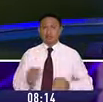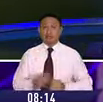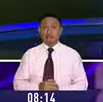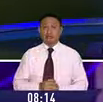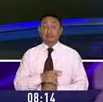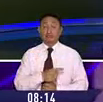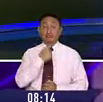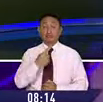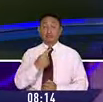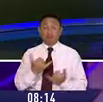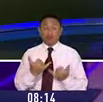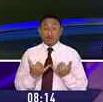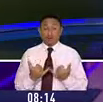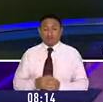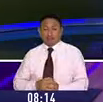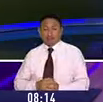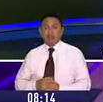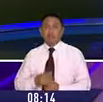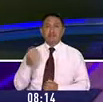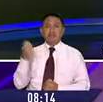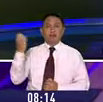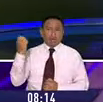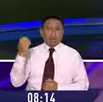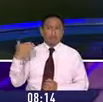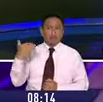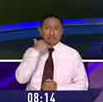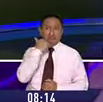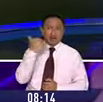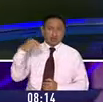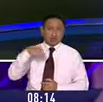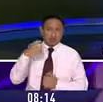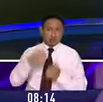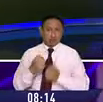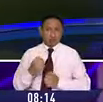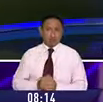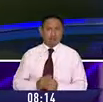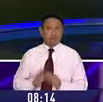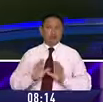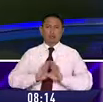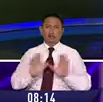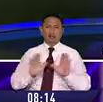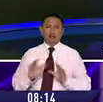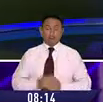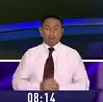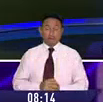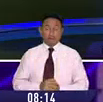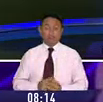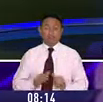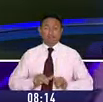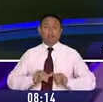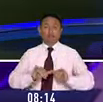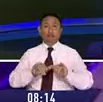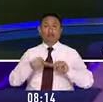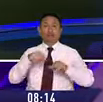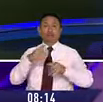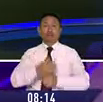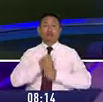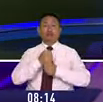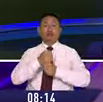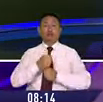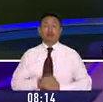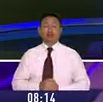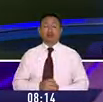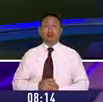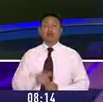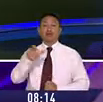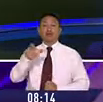hay ningún tipo de altercado a nivel nacional. Se mantiene la seguridad por parte de la